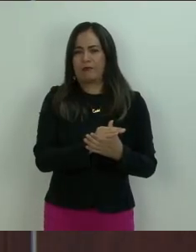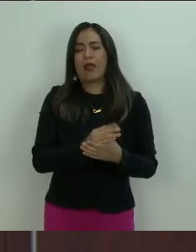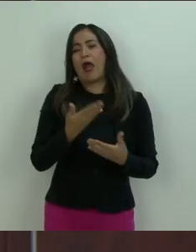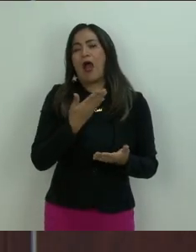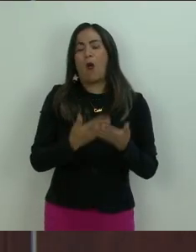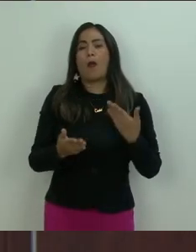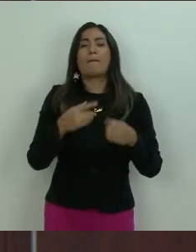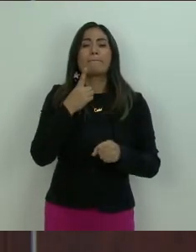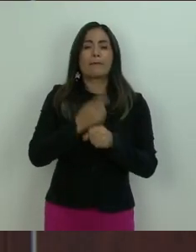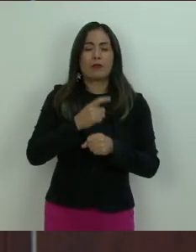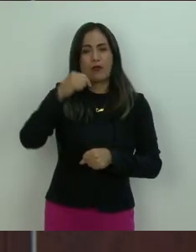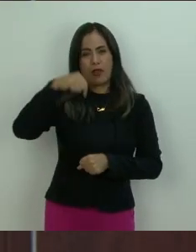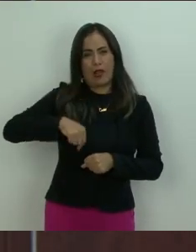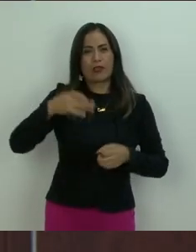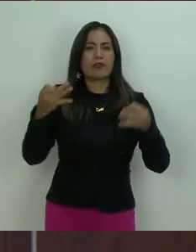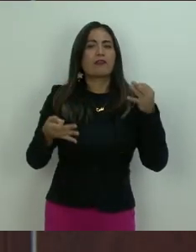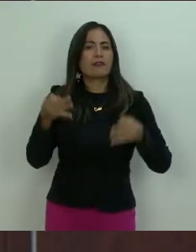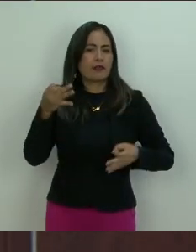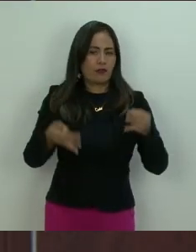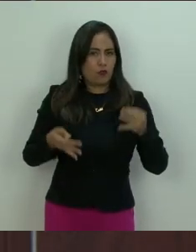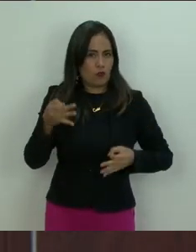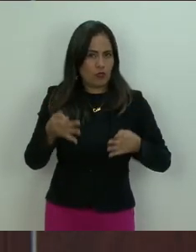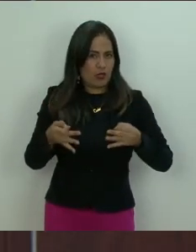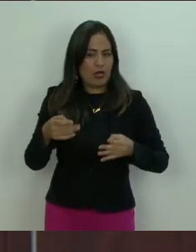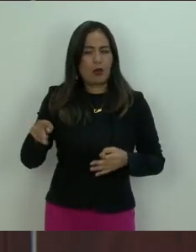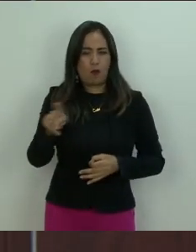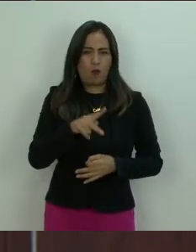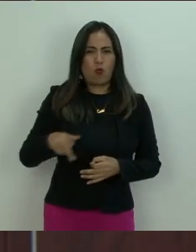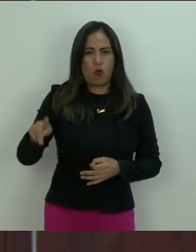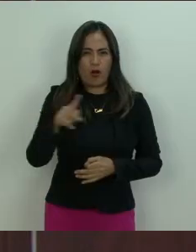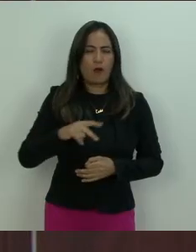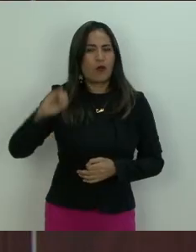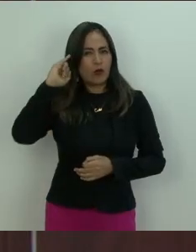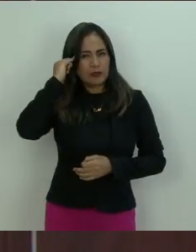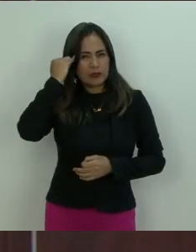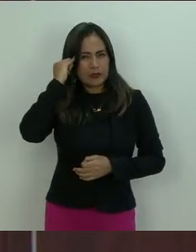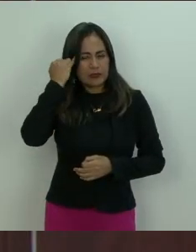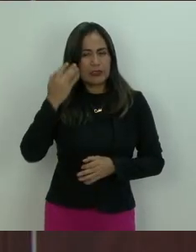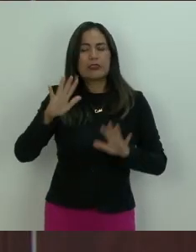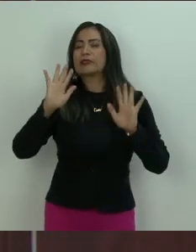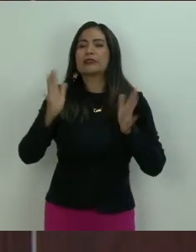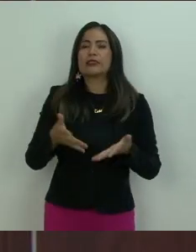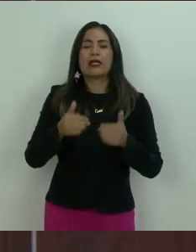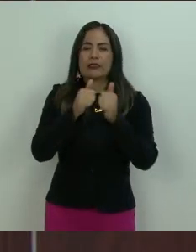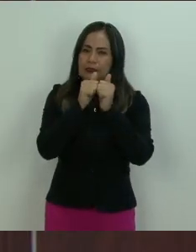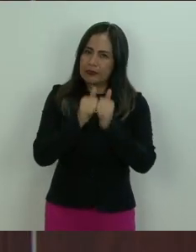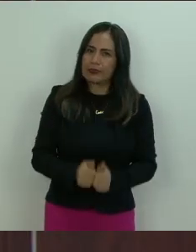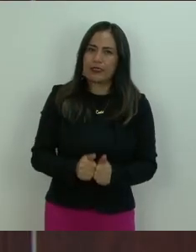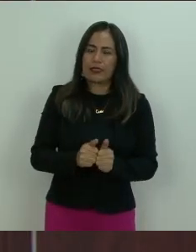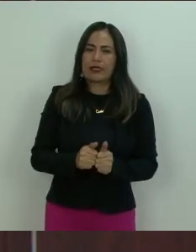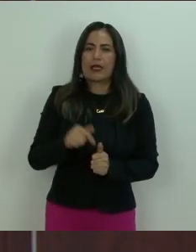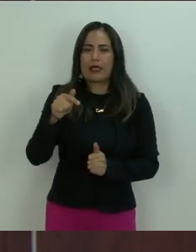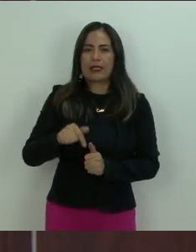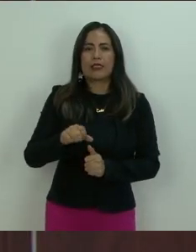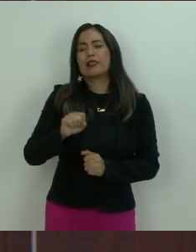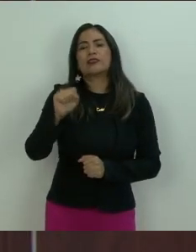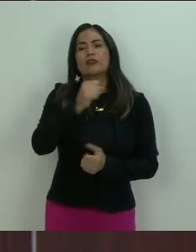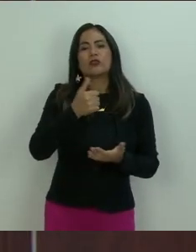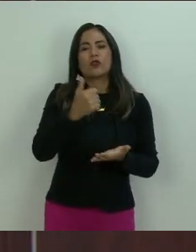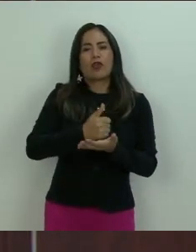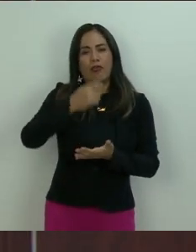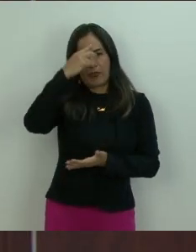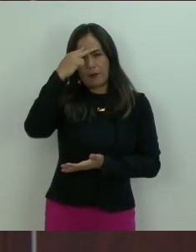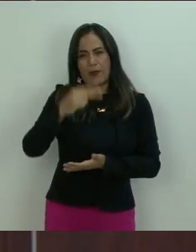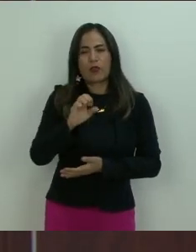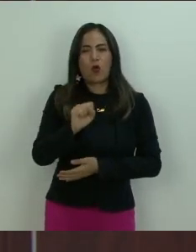promoviendo desde el tribunal, sobre todo en los pueblos indígenas asentados principalmente en el sur de la ciudad,